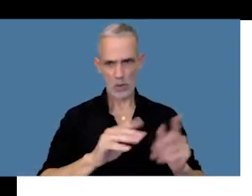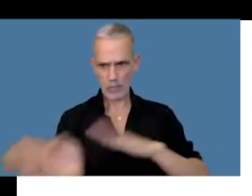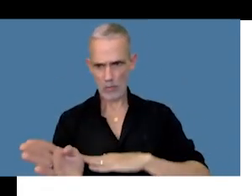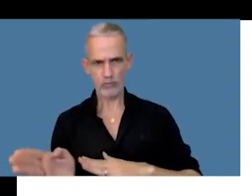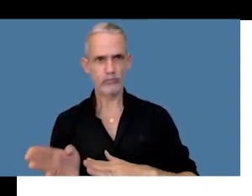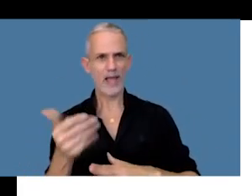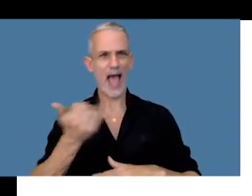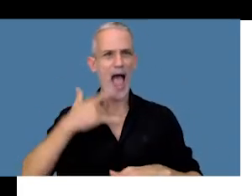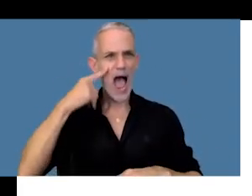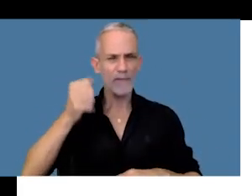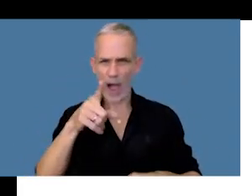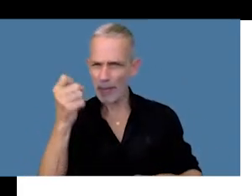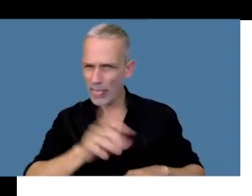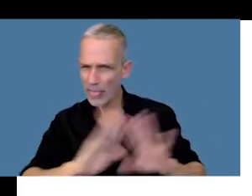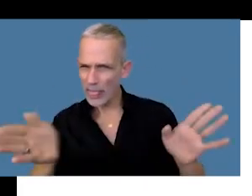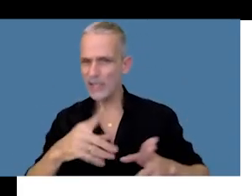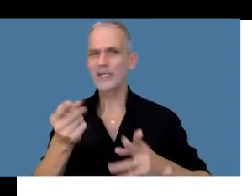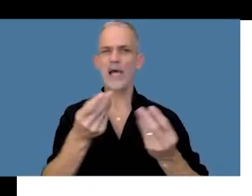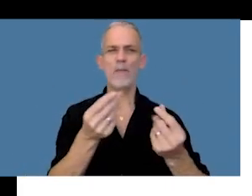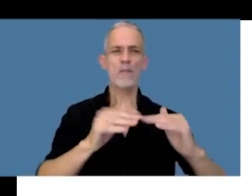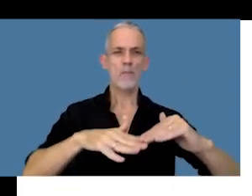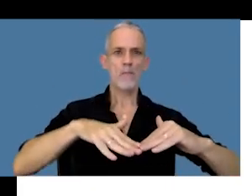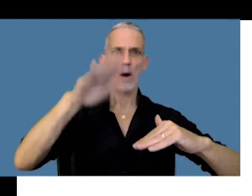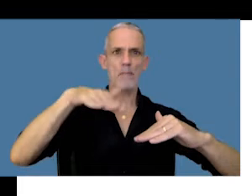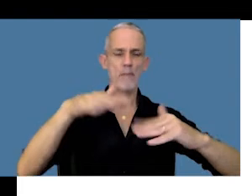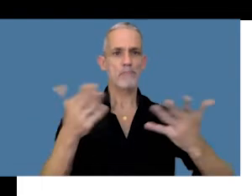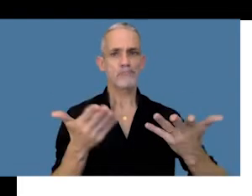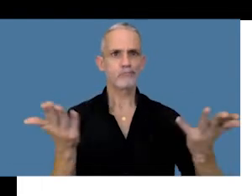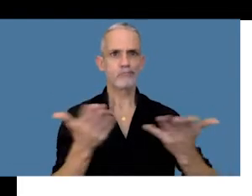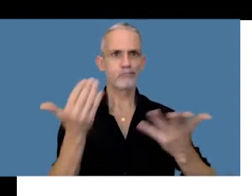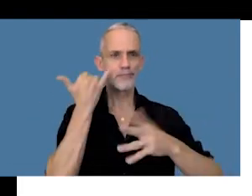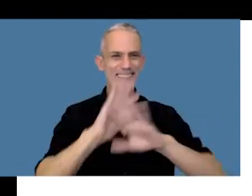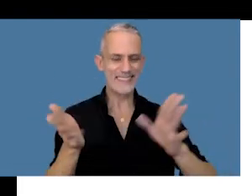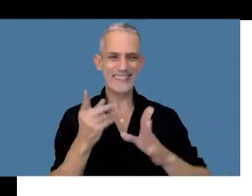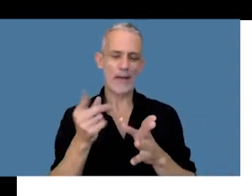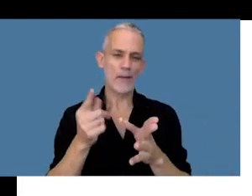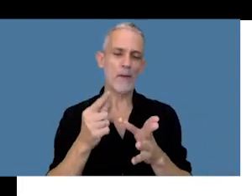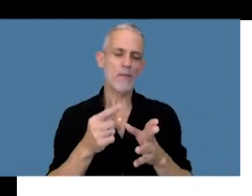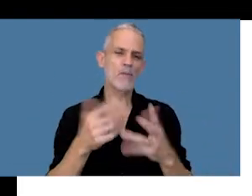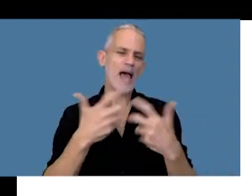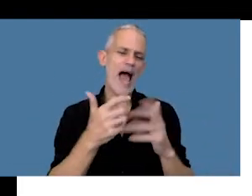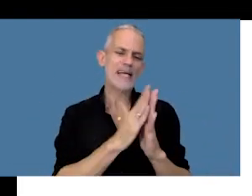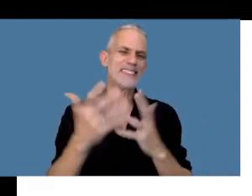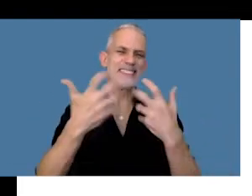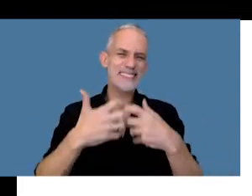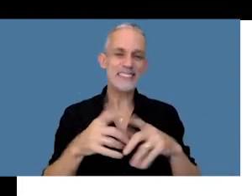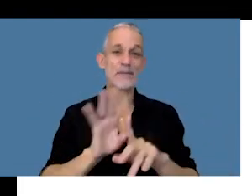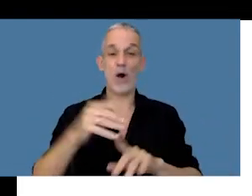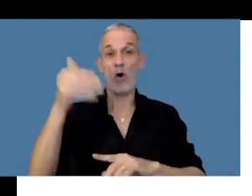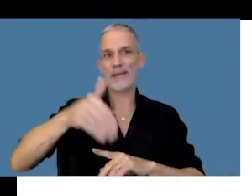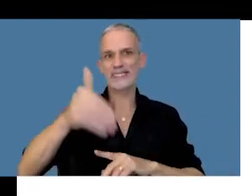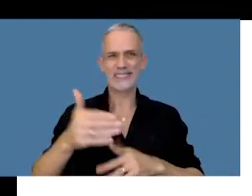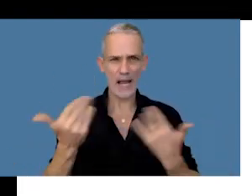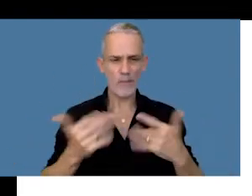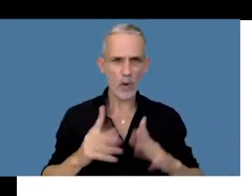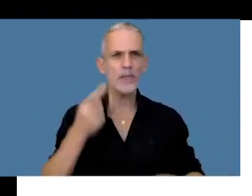AFIP detecte también alguna de estas causales por su accionar, ya sea en forma sistémica o presencial.